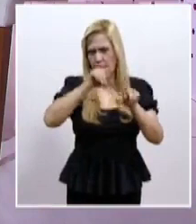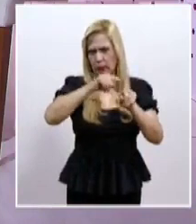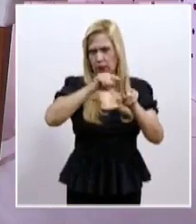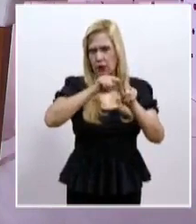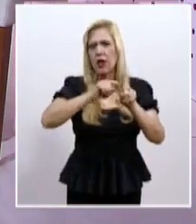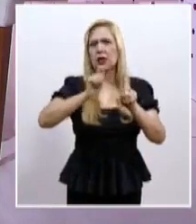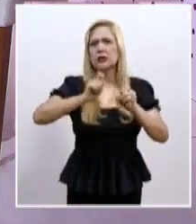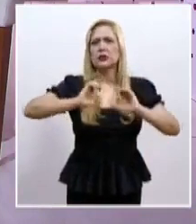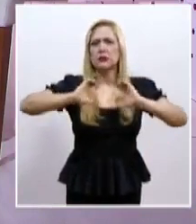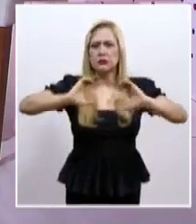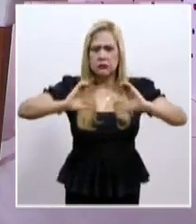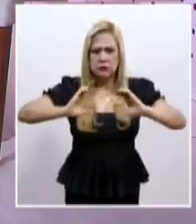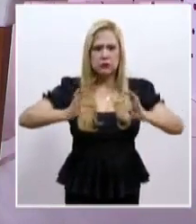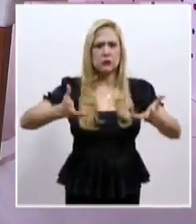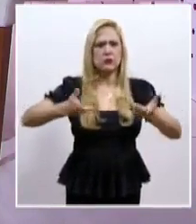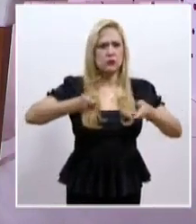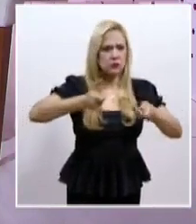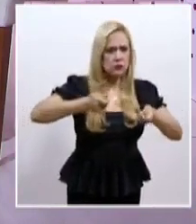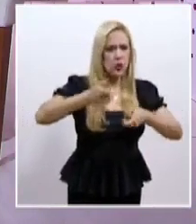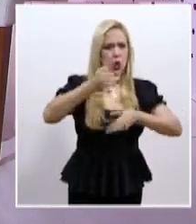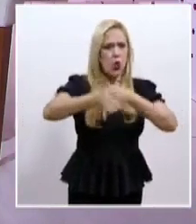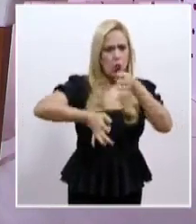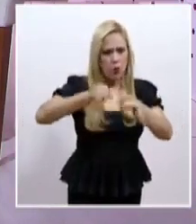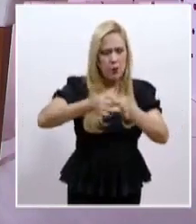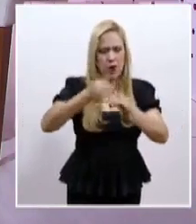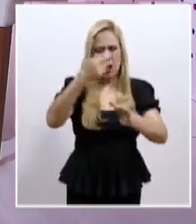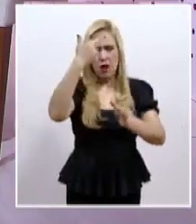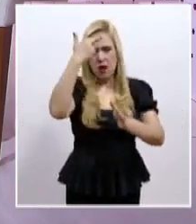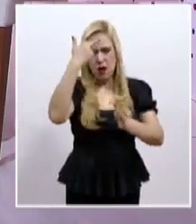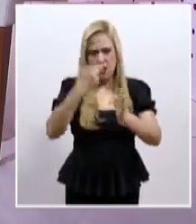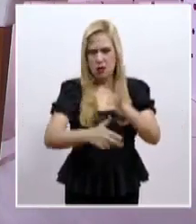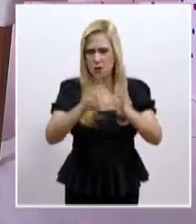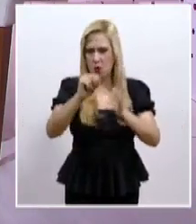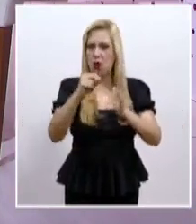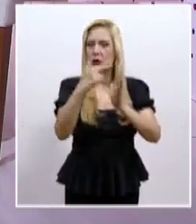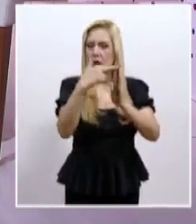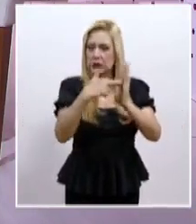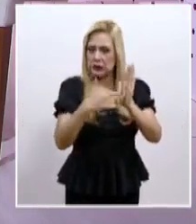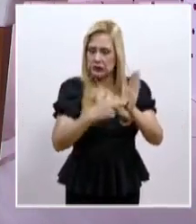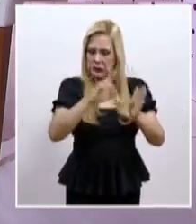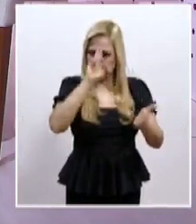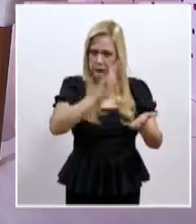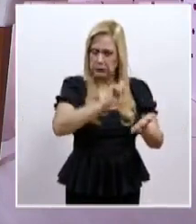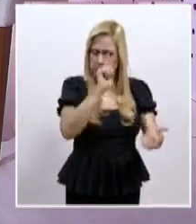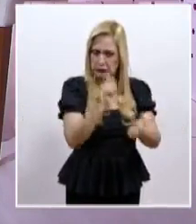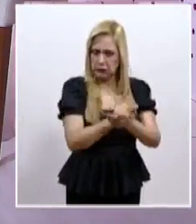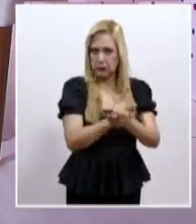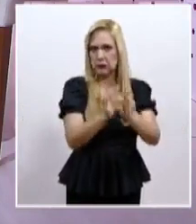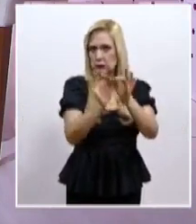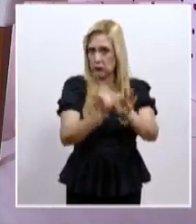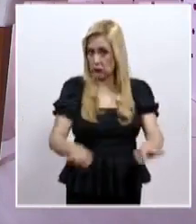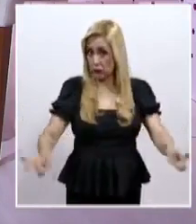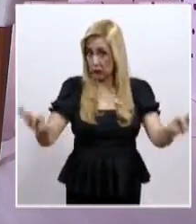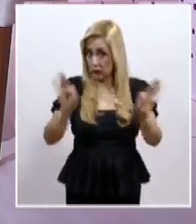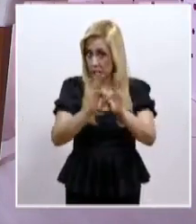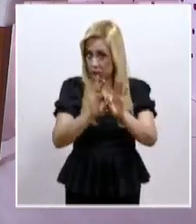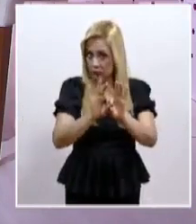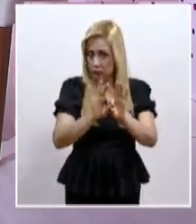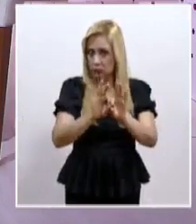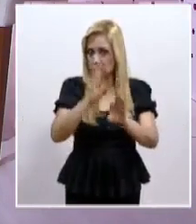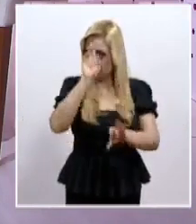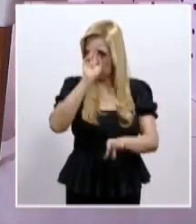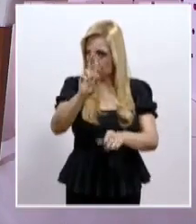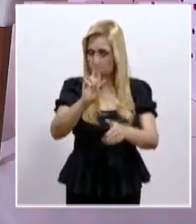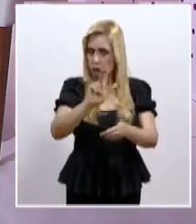papel tiene que ver con cumplir las normas. Esto lo acabamos de platicar. Es súper importante que haya un Estado de